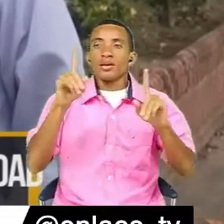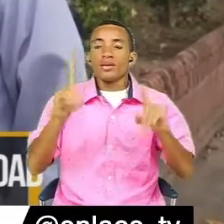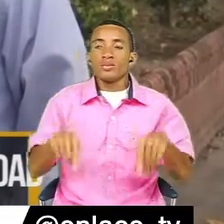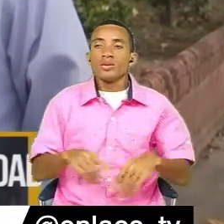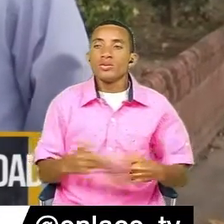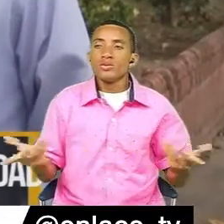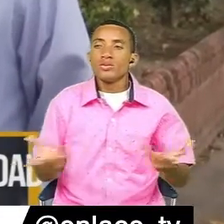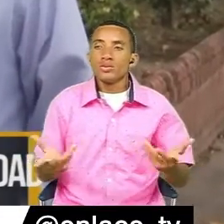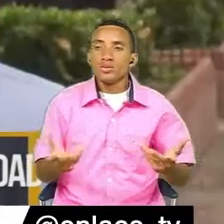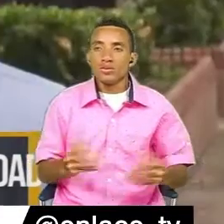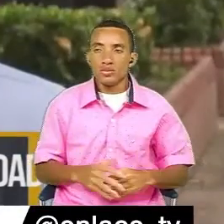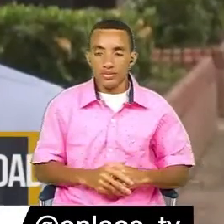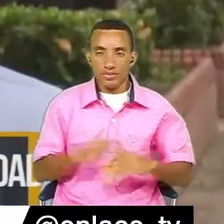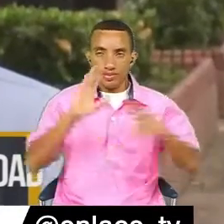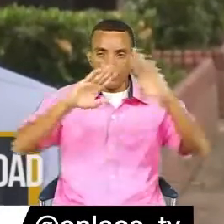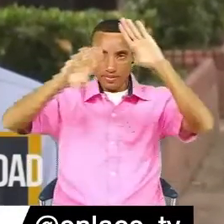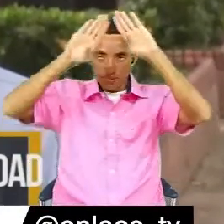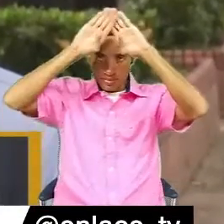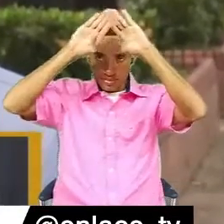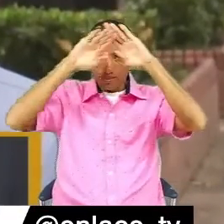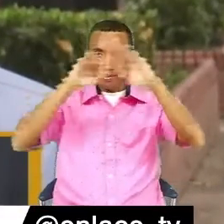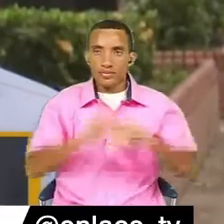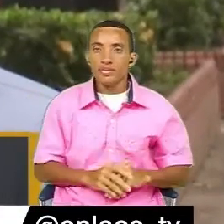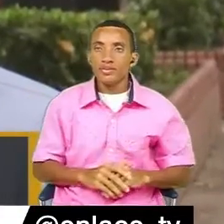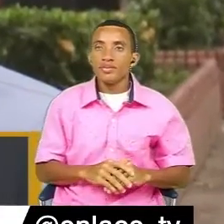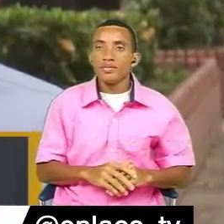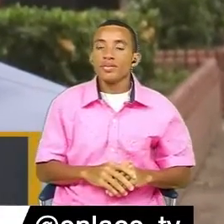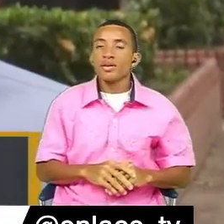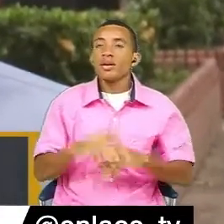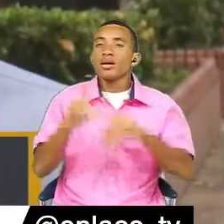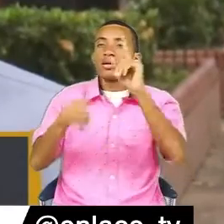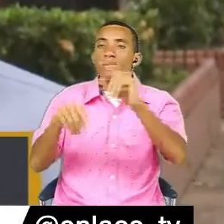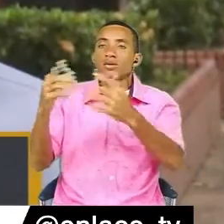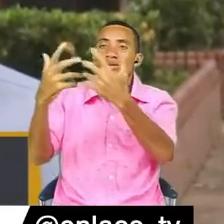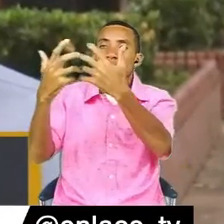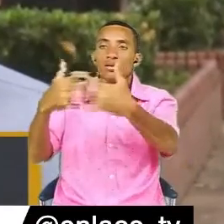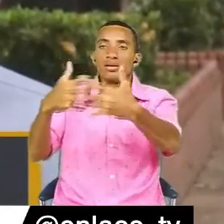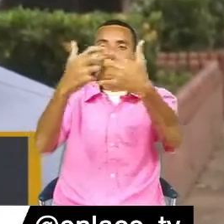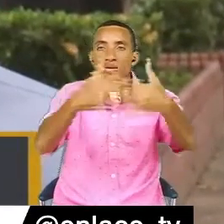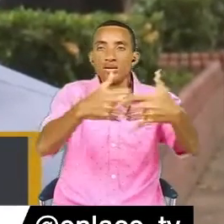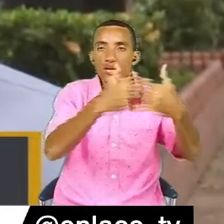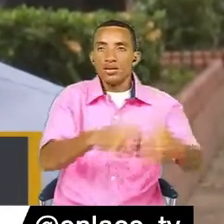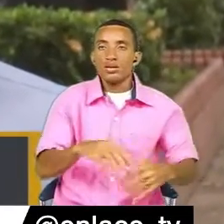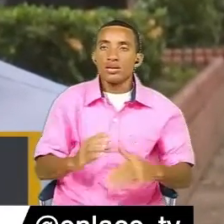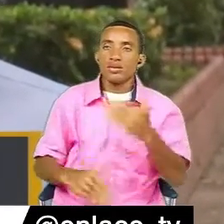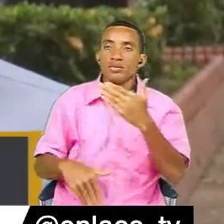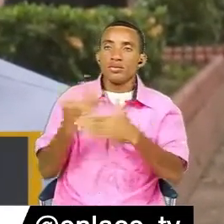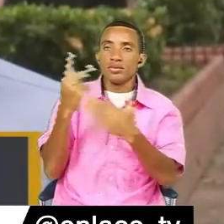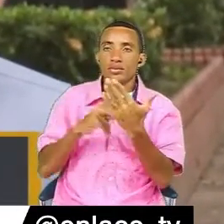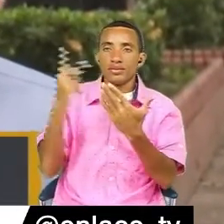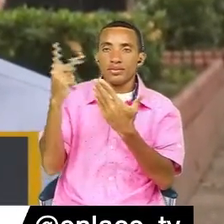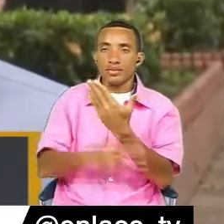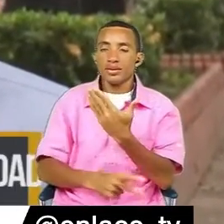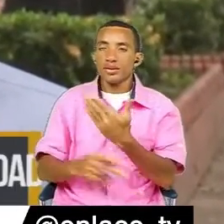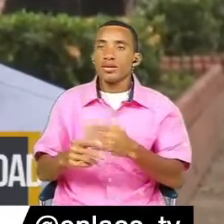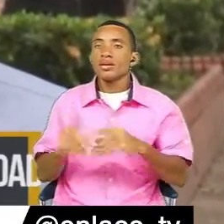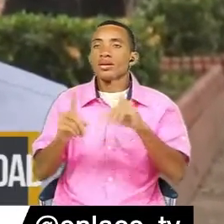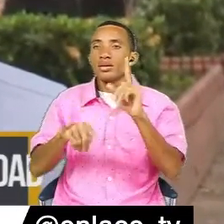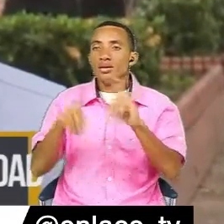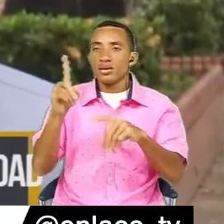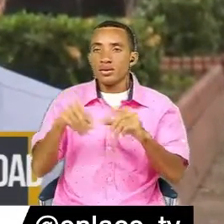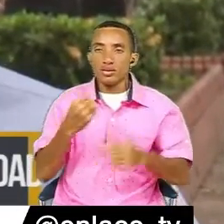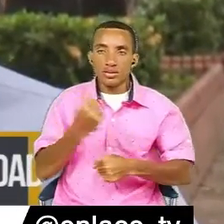corregimiento del Centro. Tocamos unos callos en cuanto a unas empresas que han venido desde el inicio del proyecto hasta el día de hoy. Trabajando